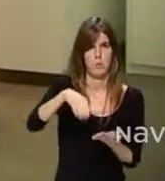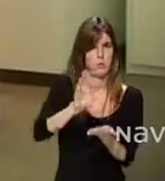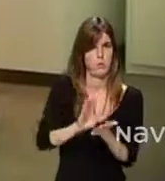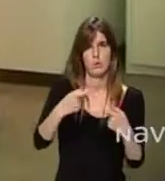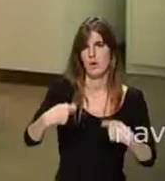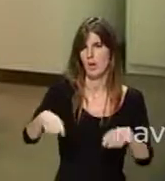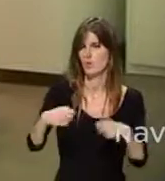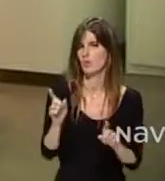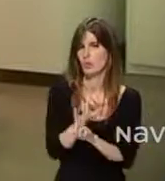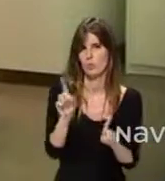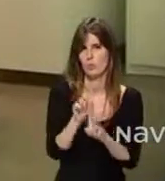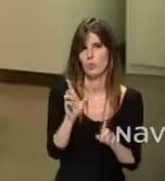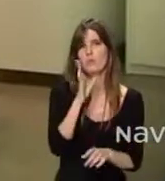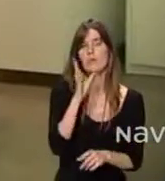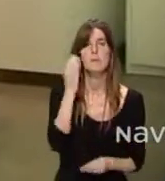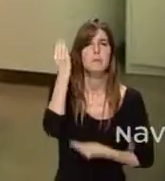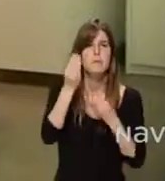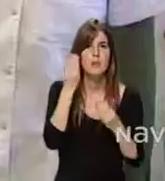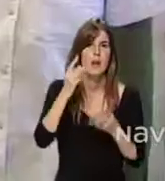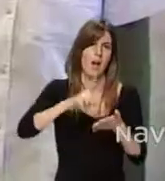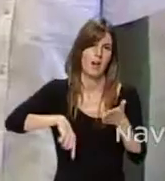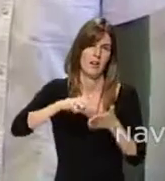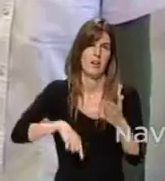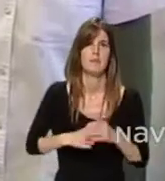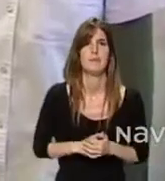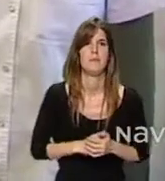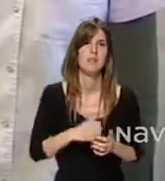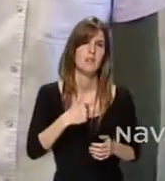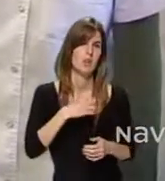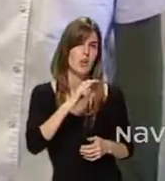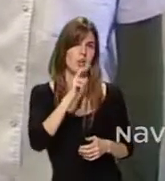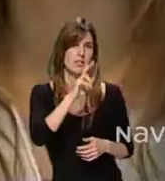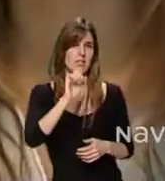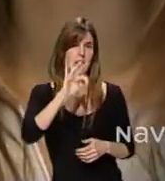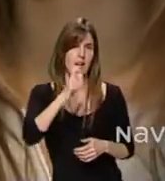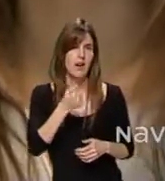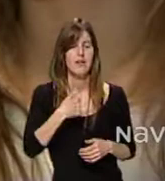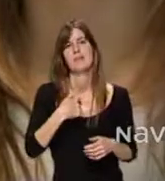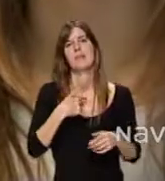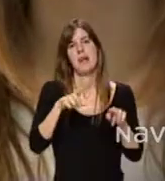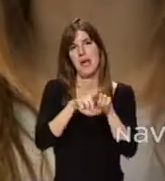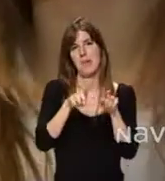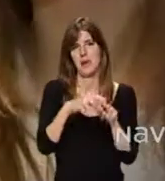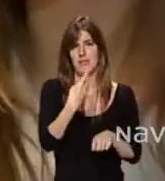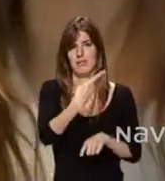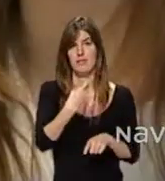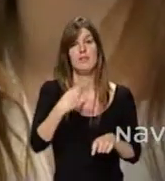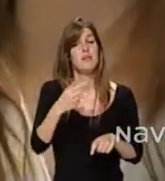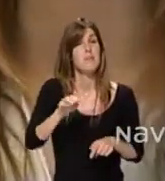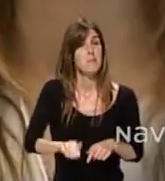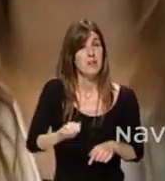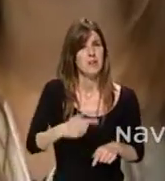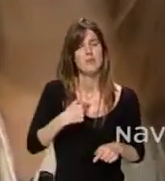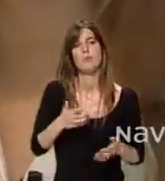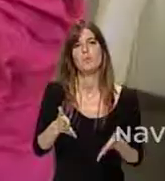invertir, pues lo que hacemos es alquilar. Yo soy Sheila y soy la hermana de Irene. Desde pequeña siempre me ha gustado